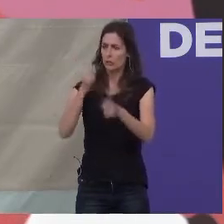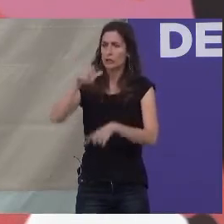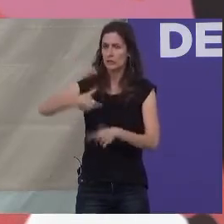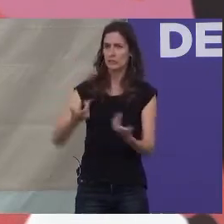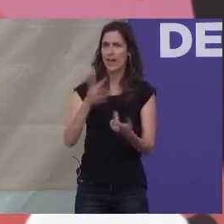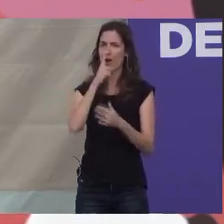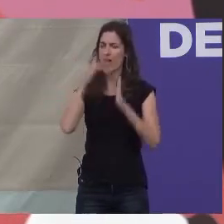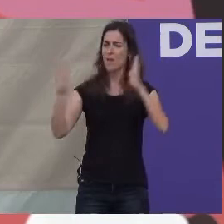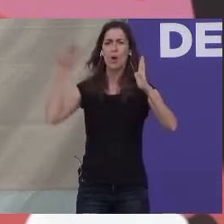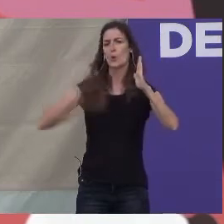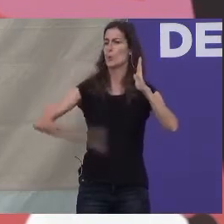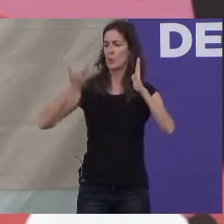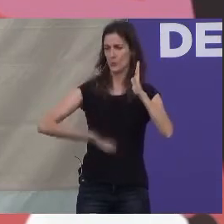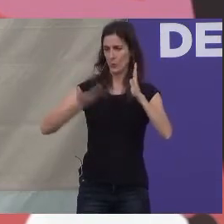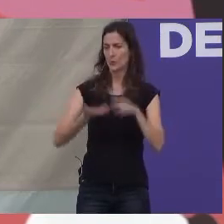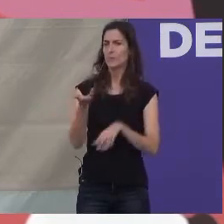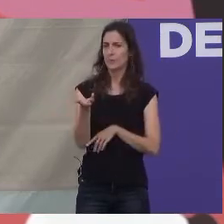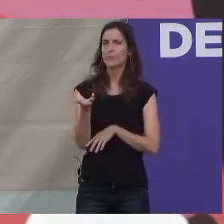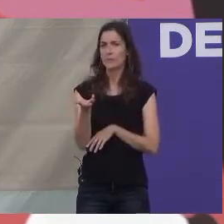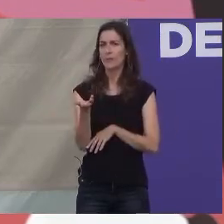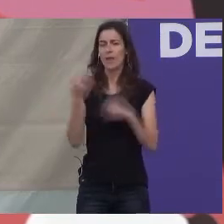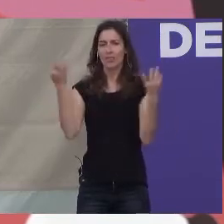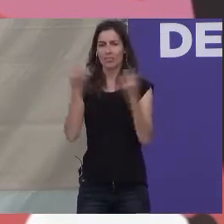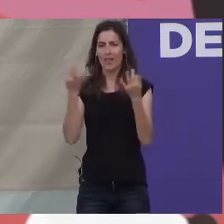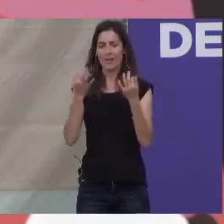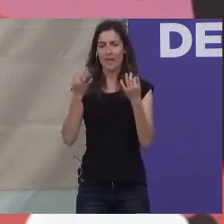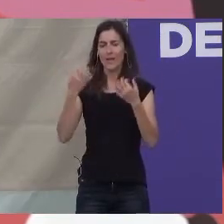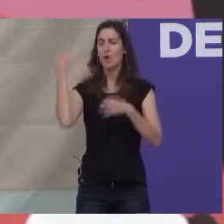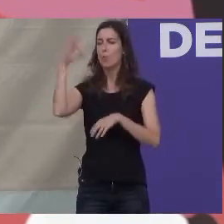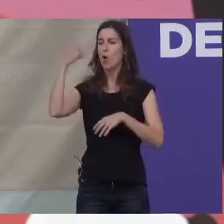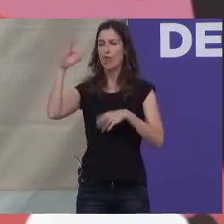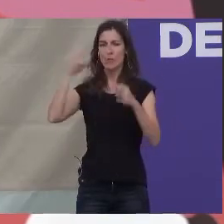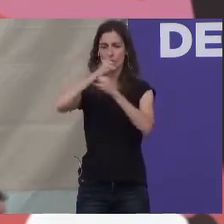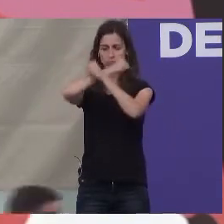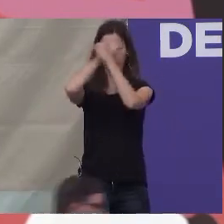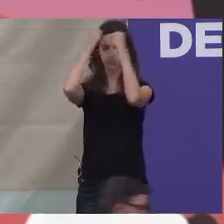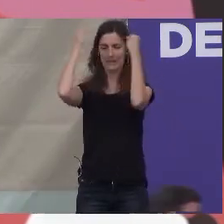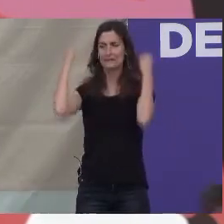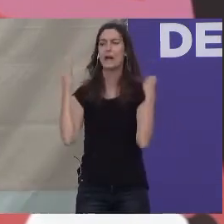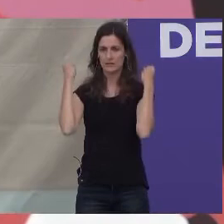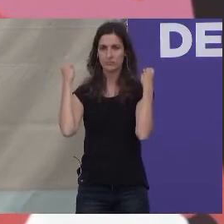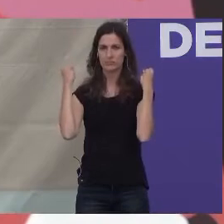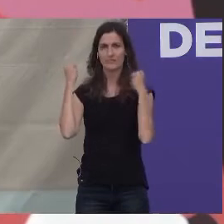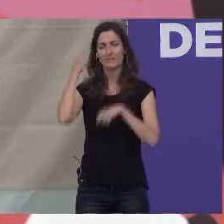en una fase indispensable, por así decirlo. Tenemos que asentar Podemos, que eso que lo comentó Teresa en su presentación en la página